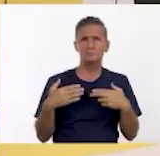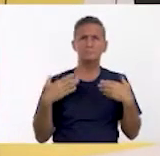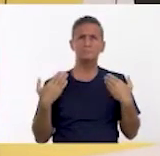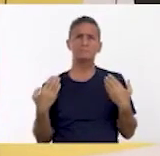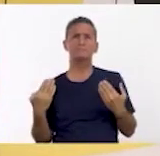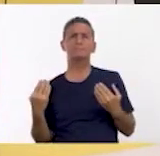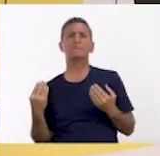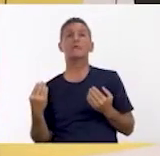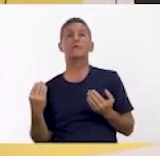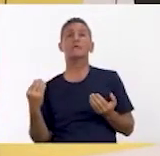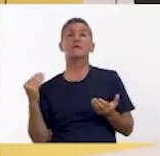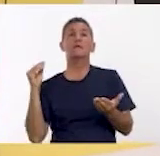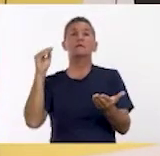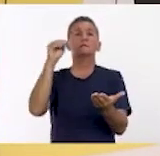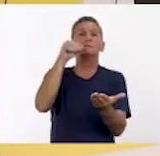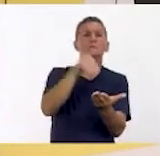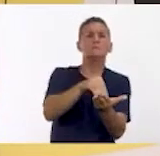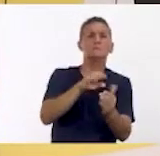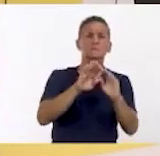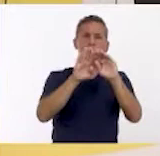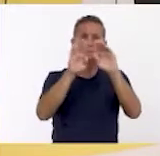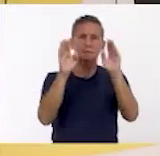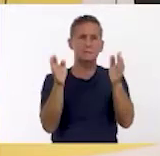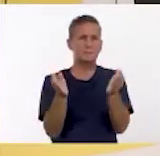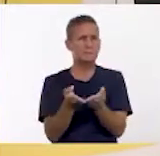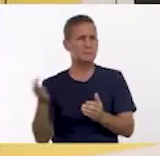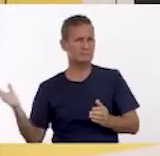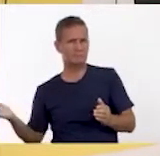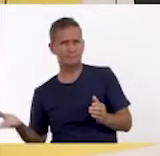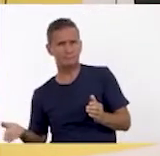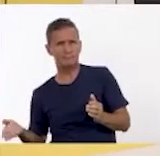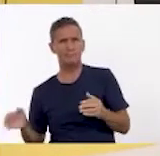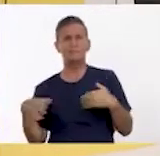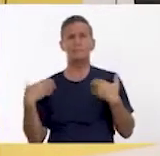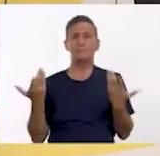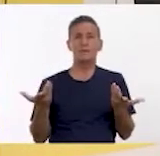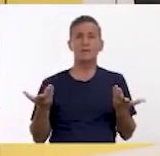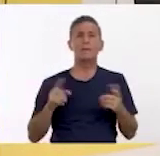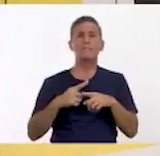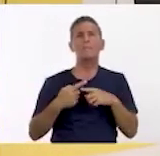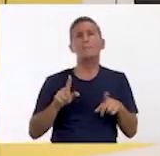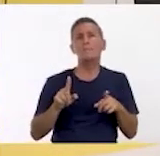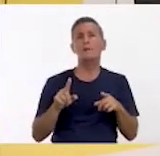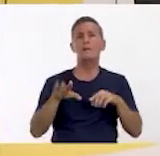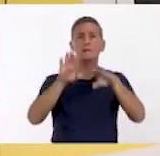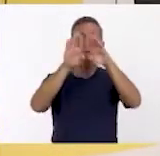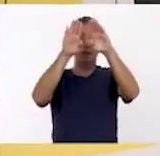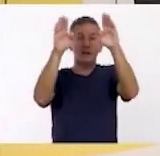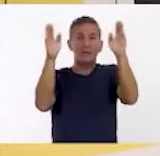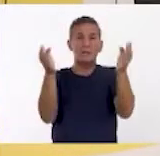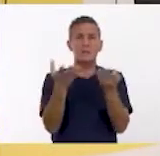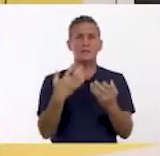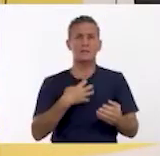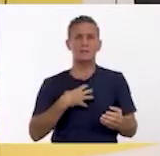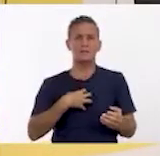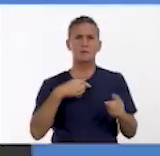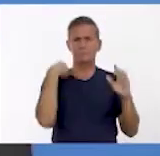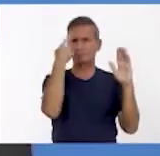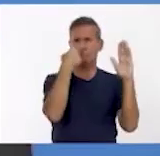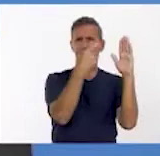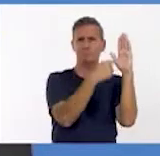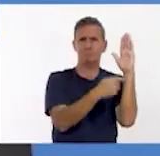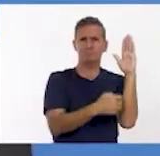malas, que se realizan, se llevan al mundo inmediatamente. Pero la